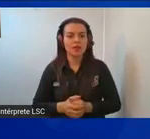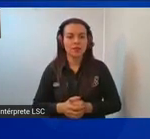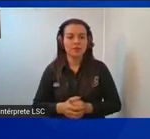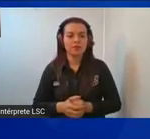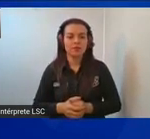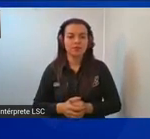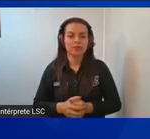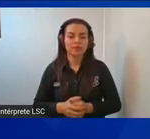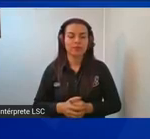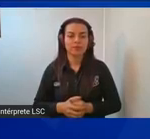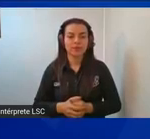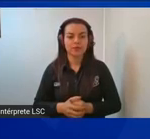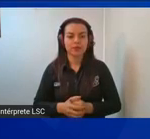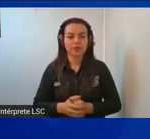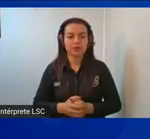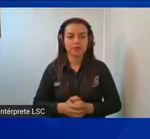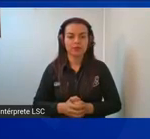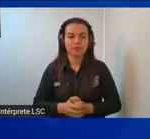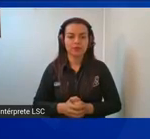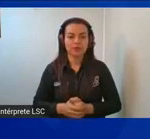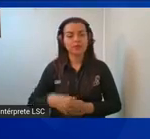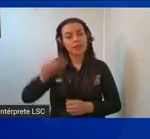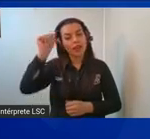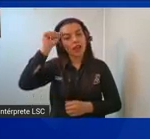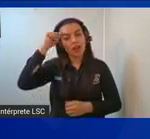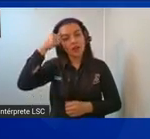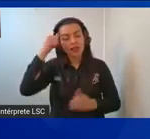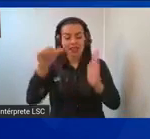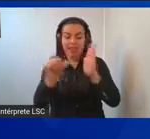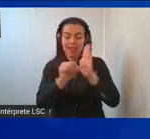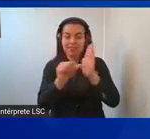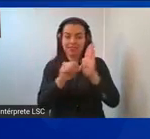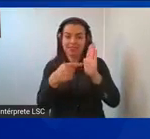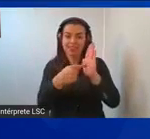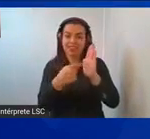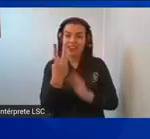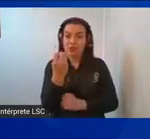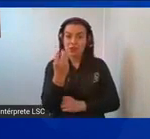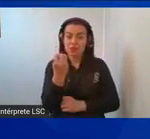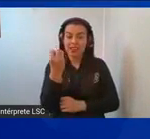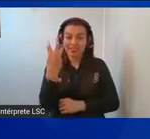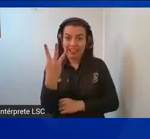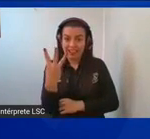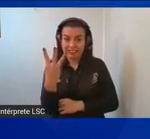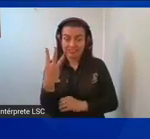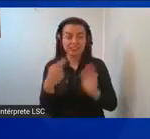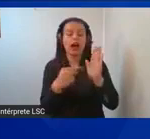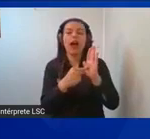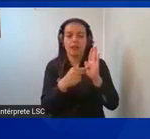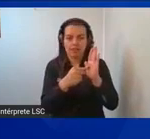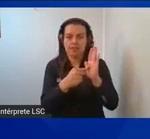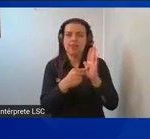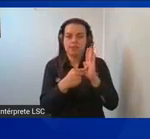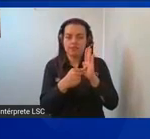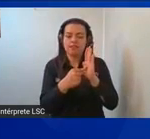Recordemos que en el artículo 3º están los integrantes